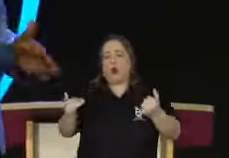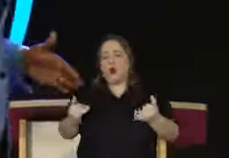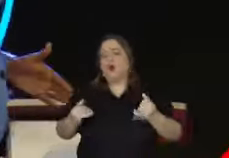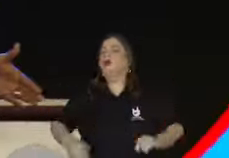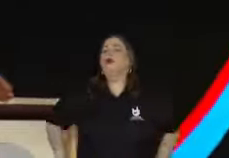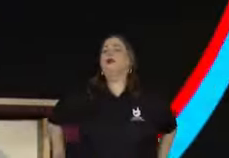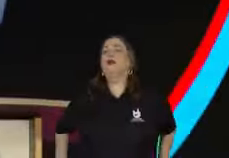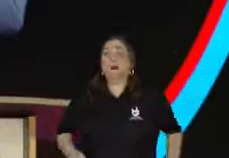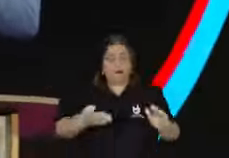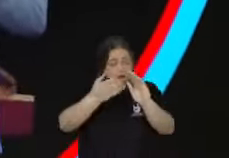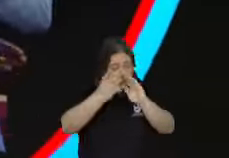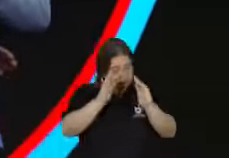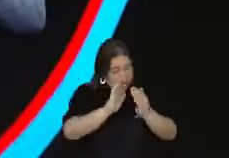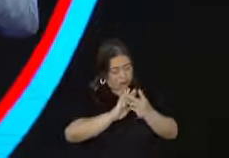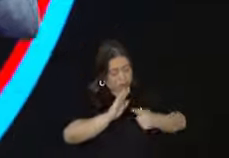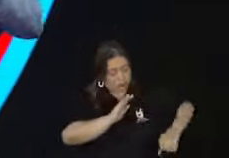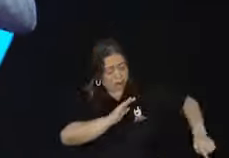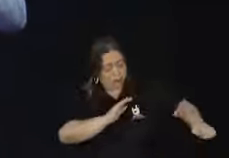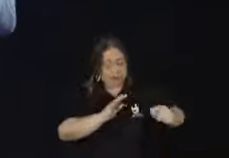El pueblo lo celebra.